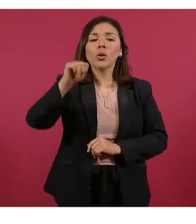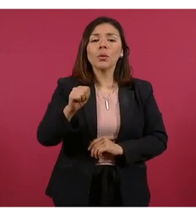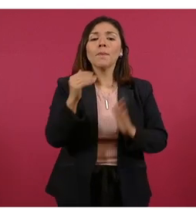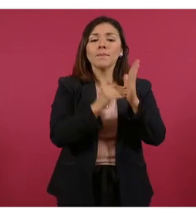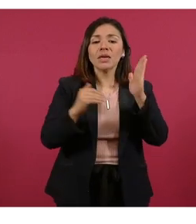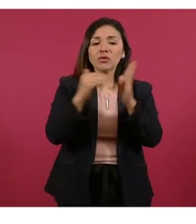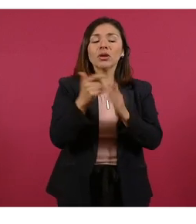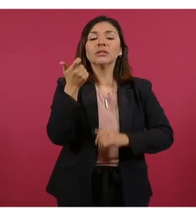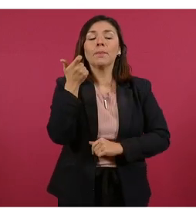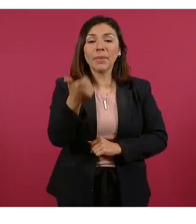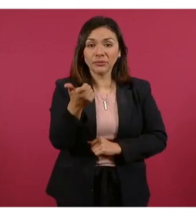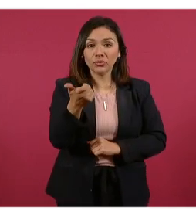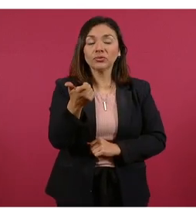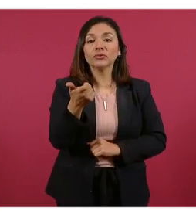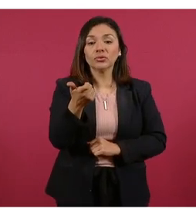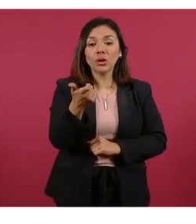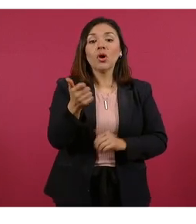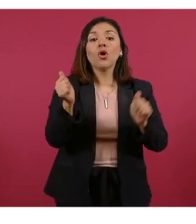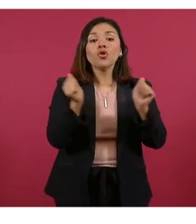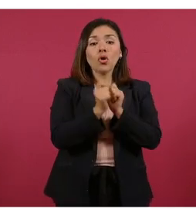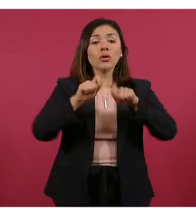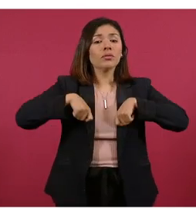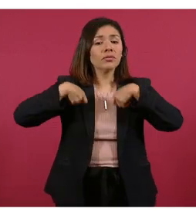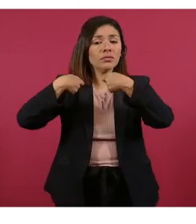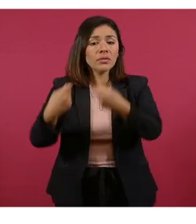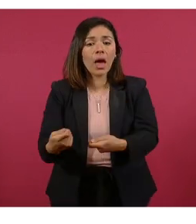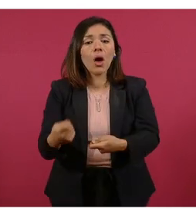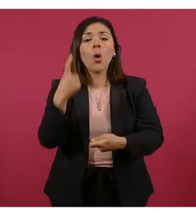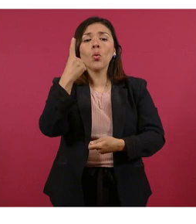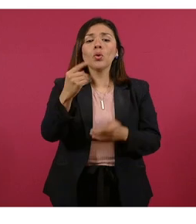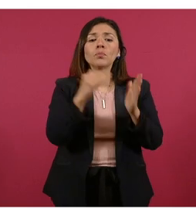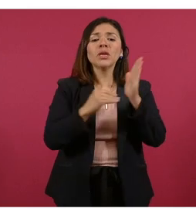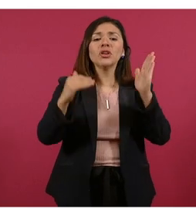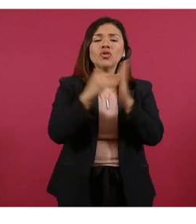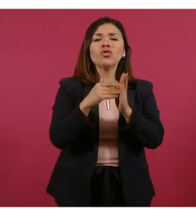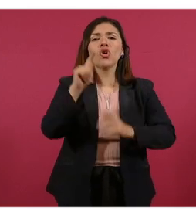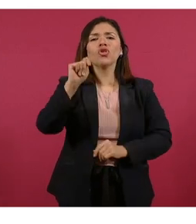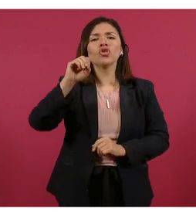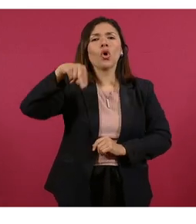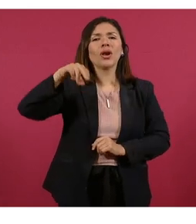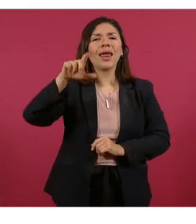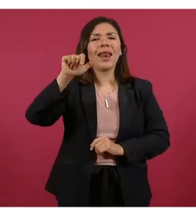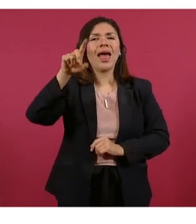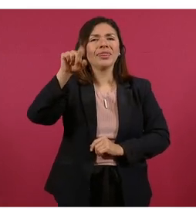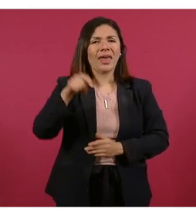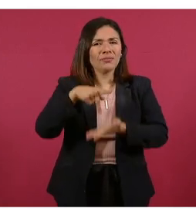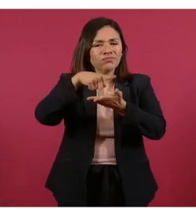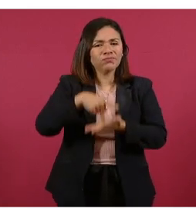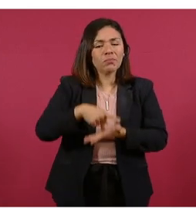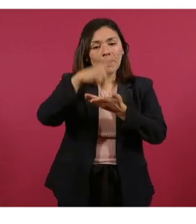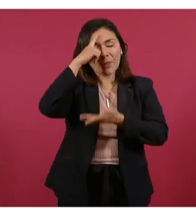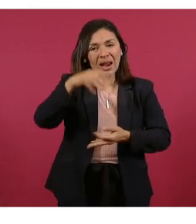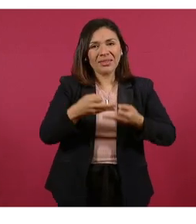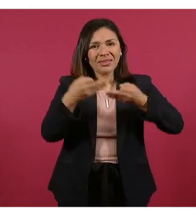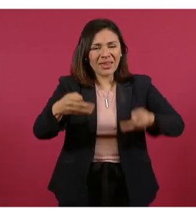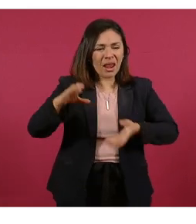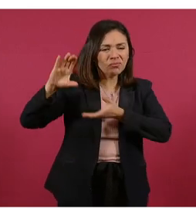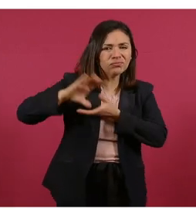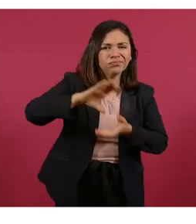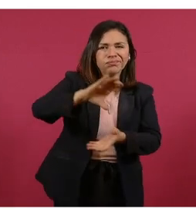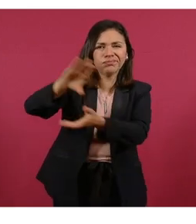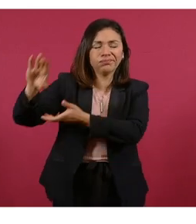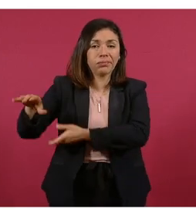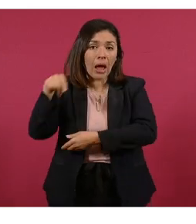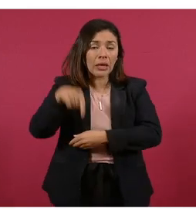17.489 millones de pesos y se entregará 1 millón de toneladas de fertilizante en todo